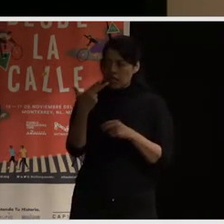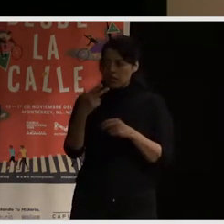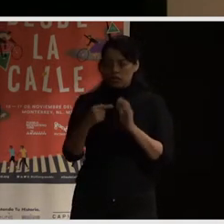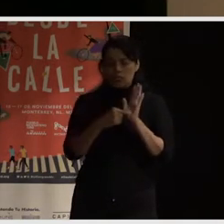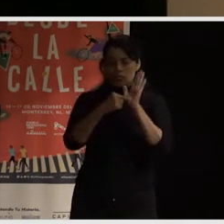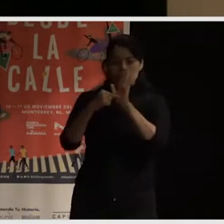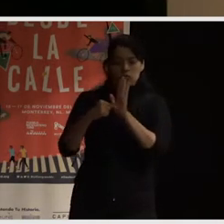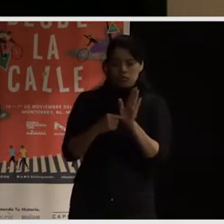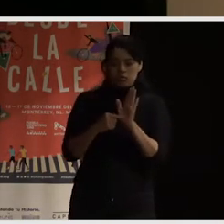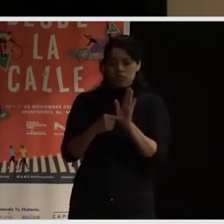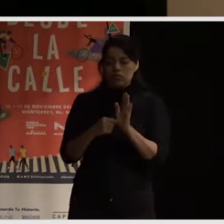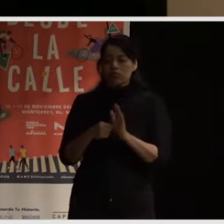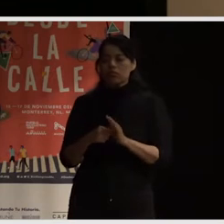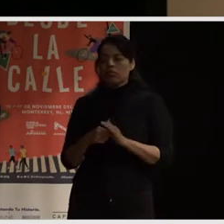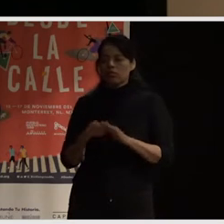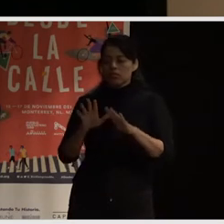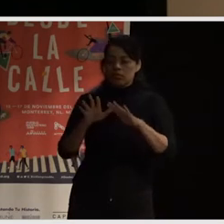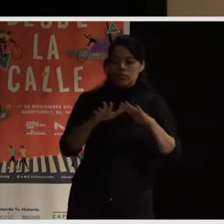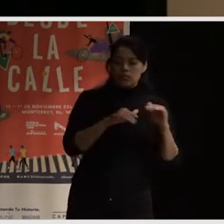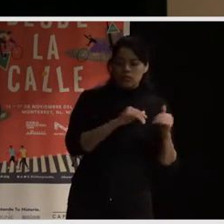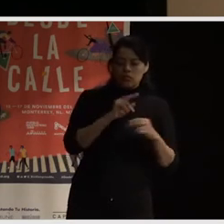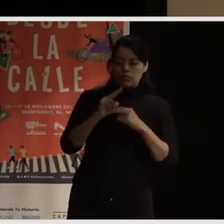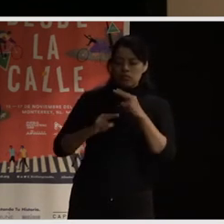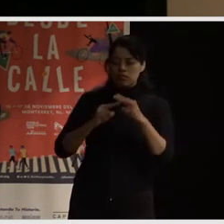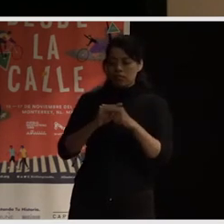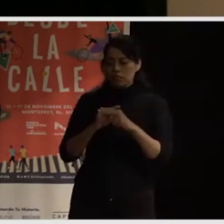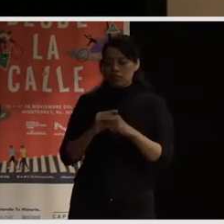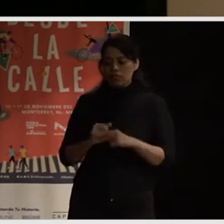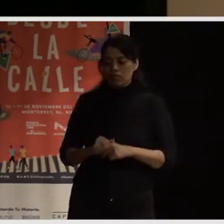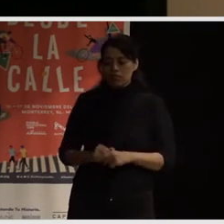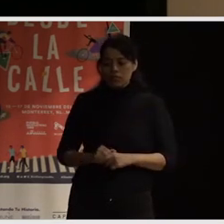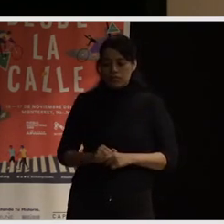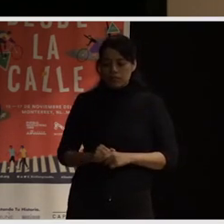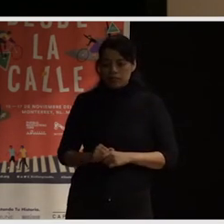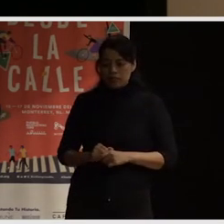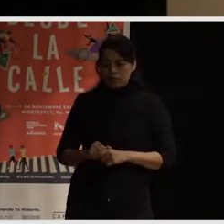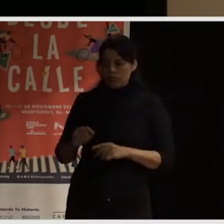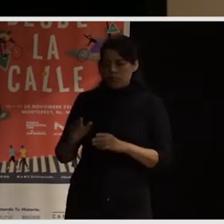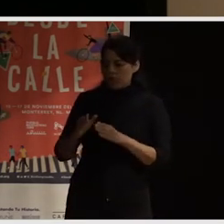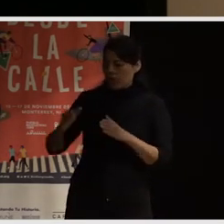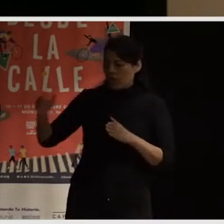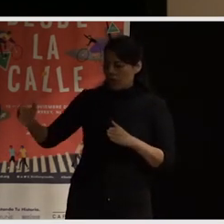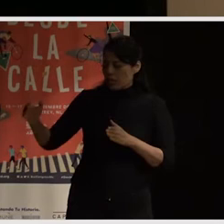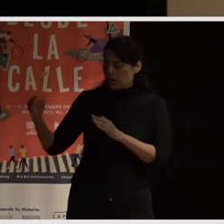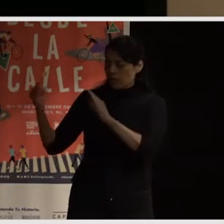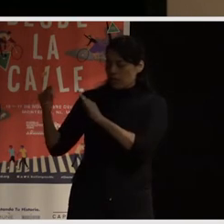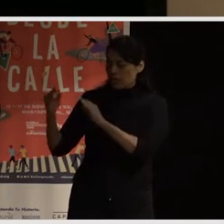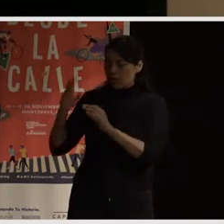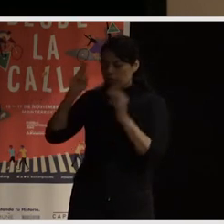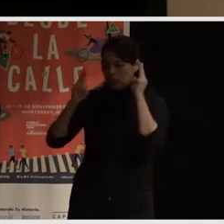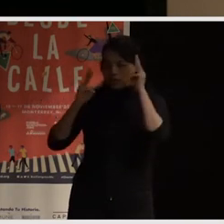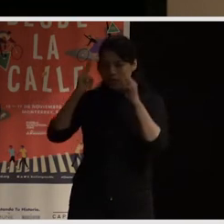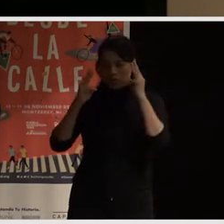publicada ya en la página del congreso nacional de ciclismo urbano la dirección es un edificio que está a una cuadra de aquí el museo y